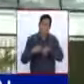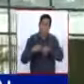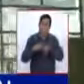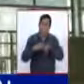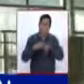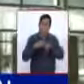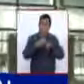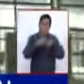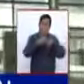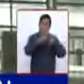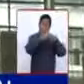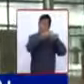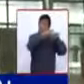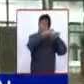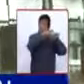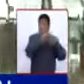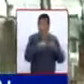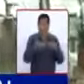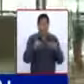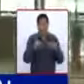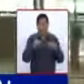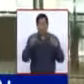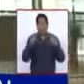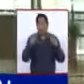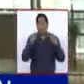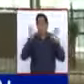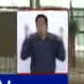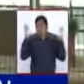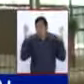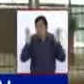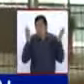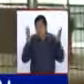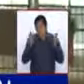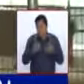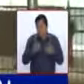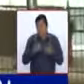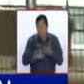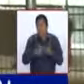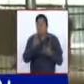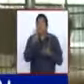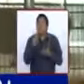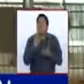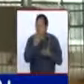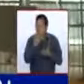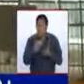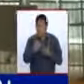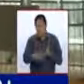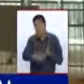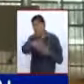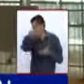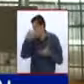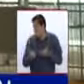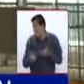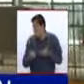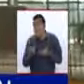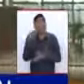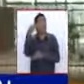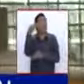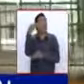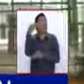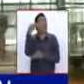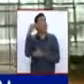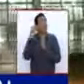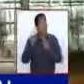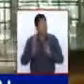galería de última generación. Va a contar con patio de comidas. En la parte posterior tiene un hotel para